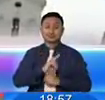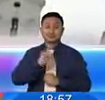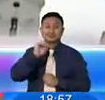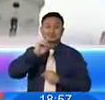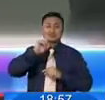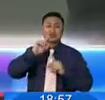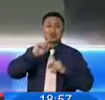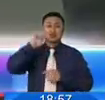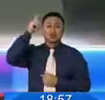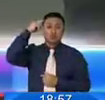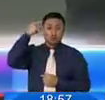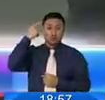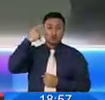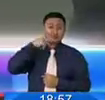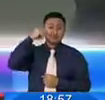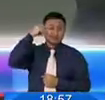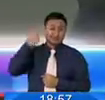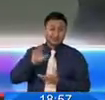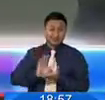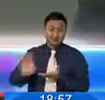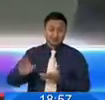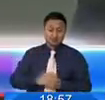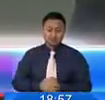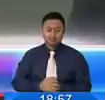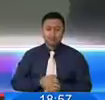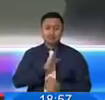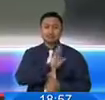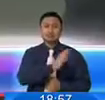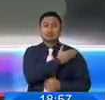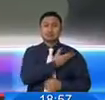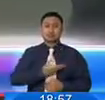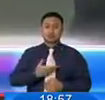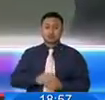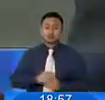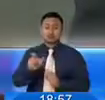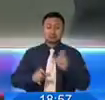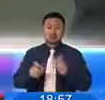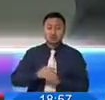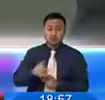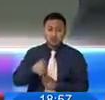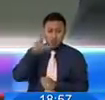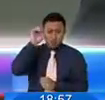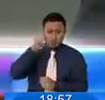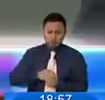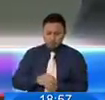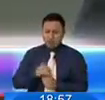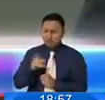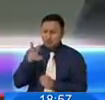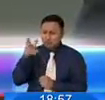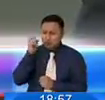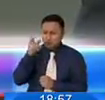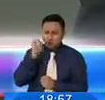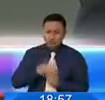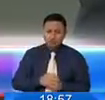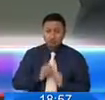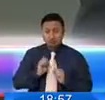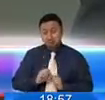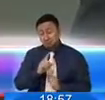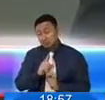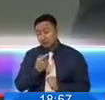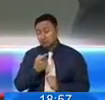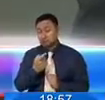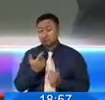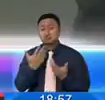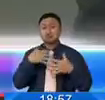del gabinete presidencial. El presidente toma las decisiones escuchando lo que la gente tiene por decir. Sin duda las redes son uno de los